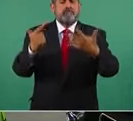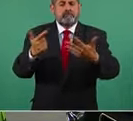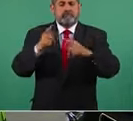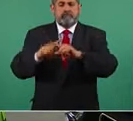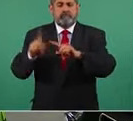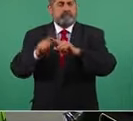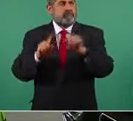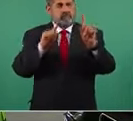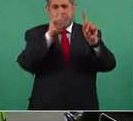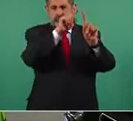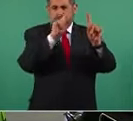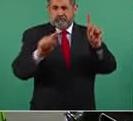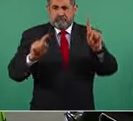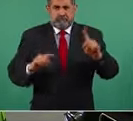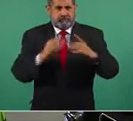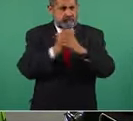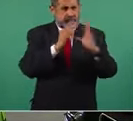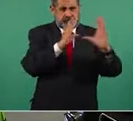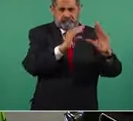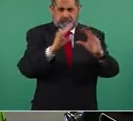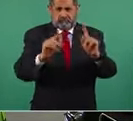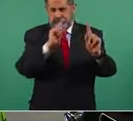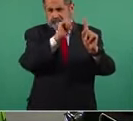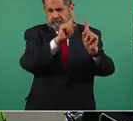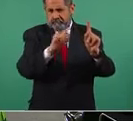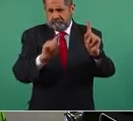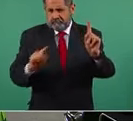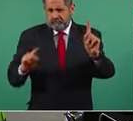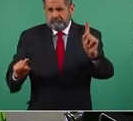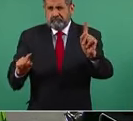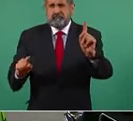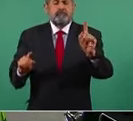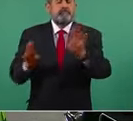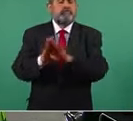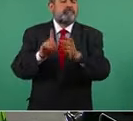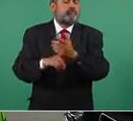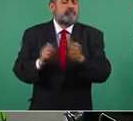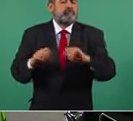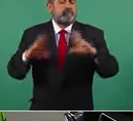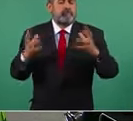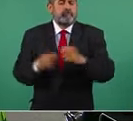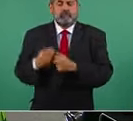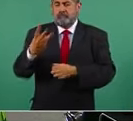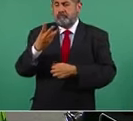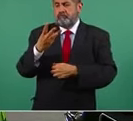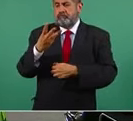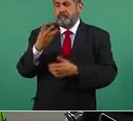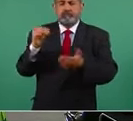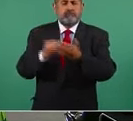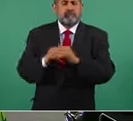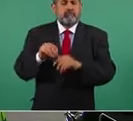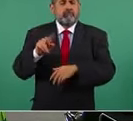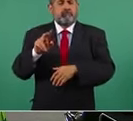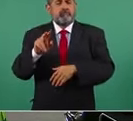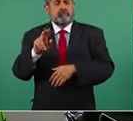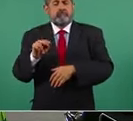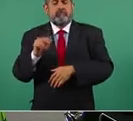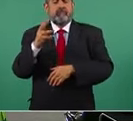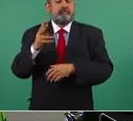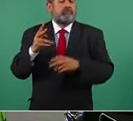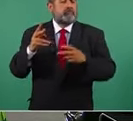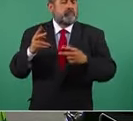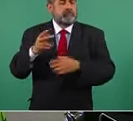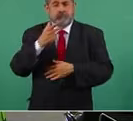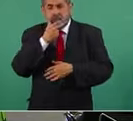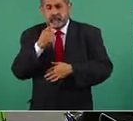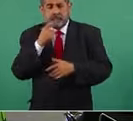diferentes centros de adiestramiento distribuidos en todo el país, y de ellos 3.084 hombres y